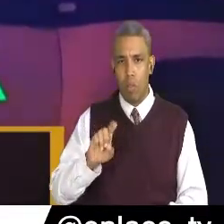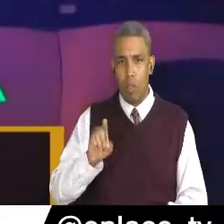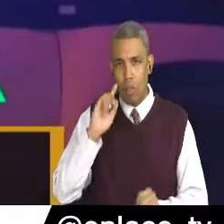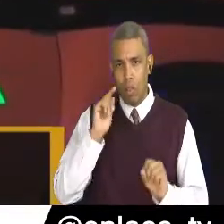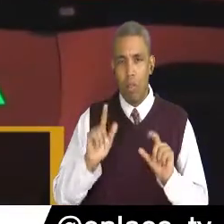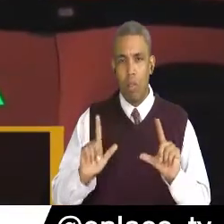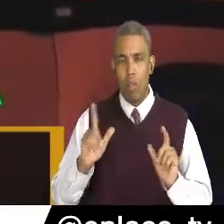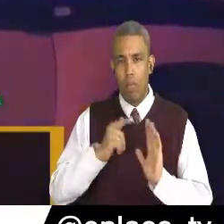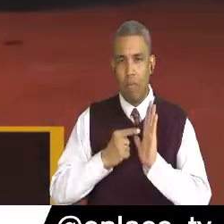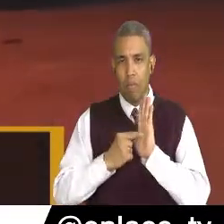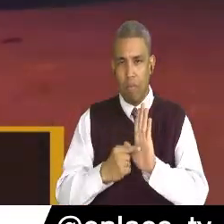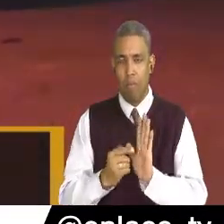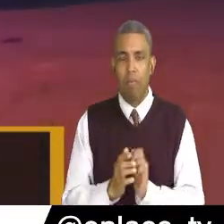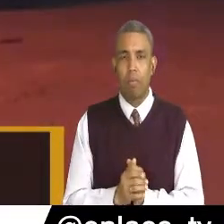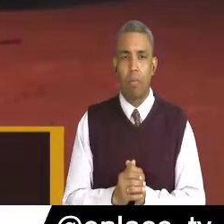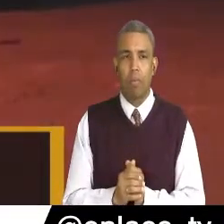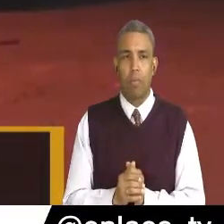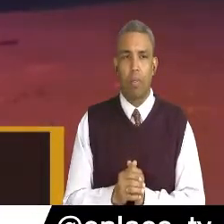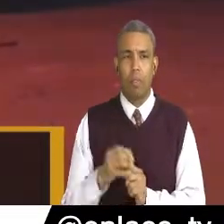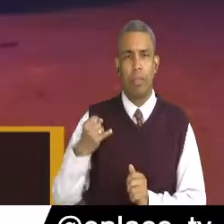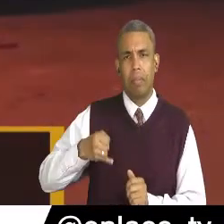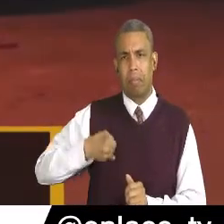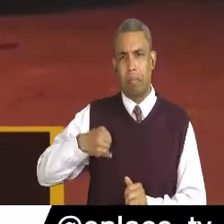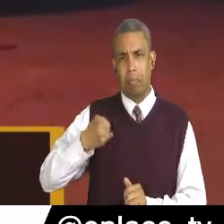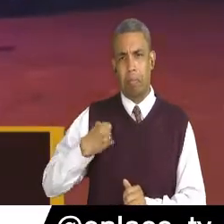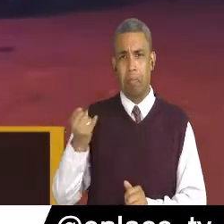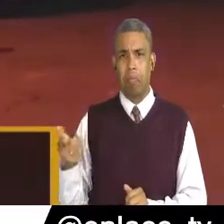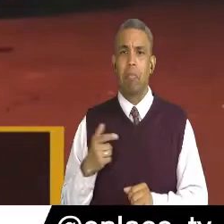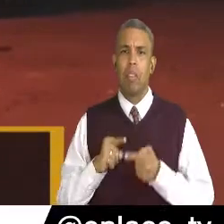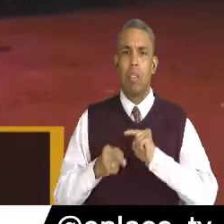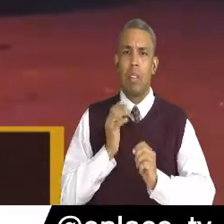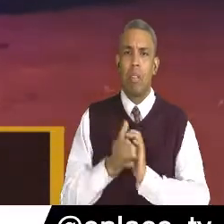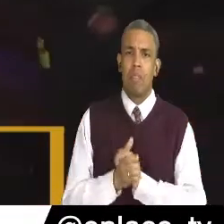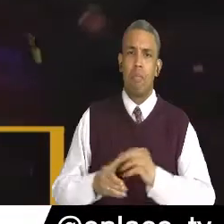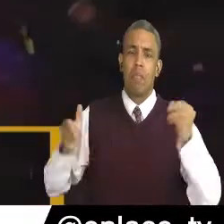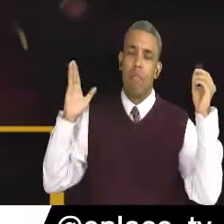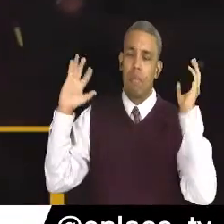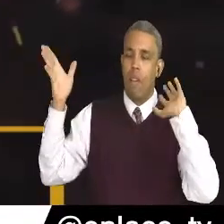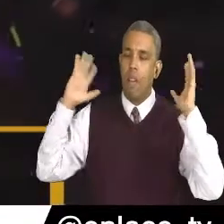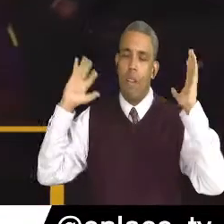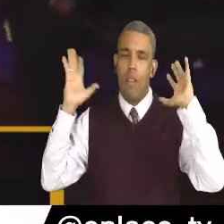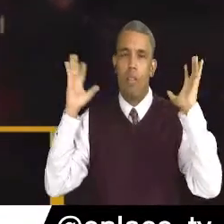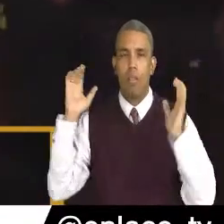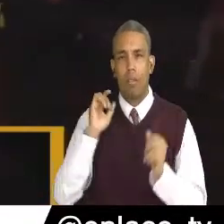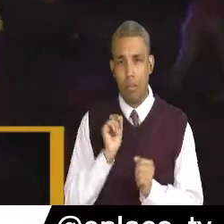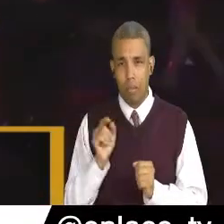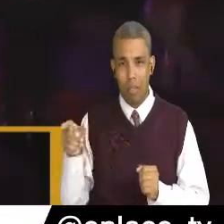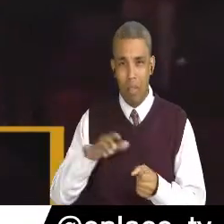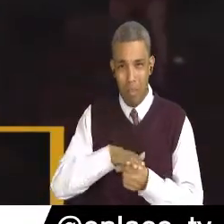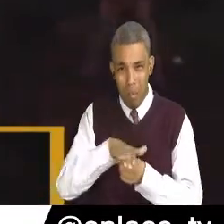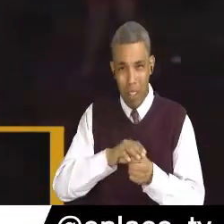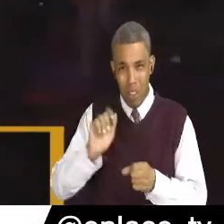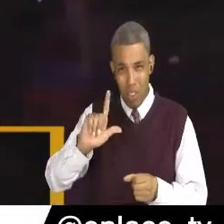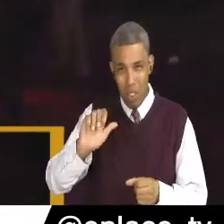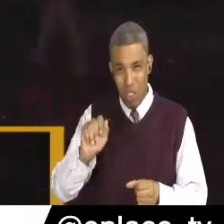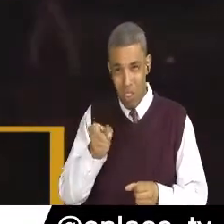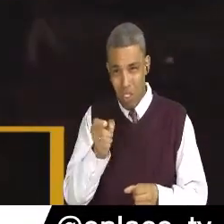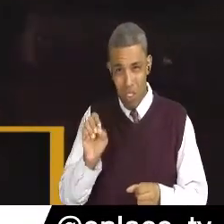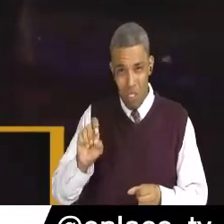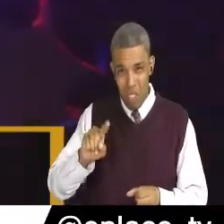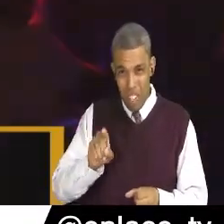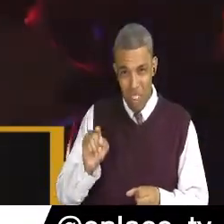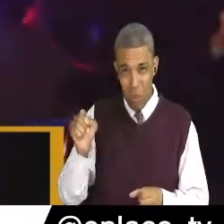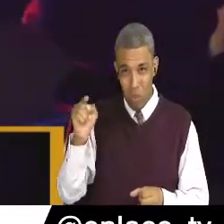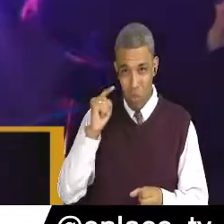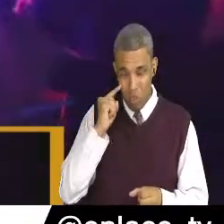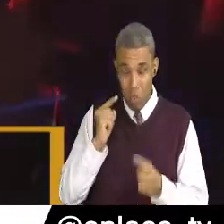años, según las primeras indagaciones, se encontraba departiendo con unos amigos por el sector de la carrilera del barrio Lagos del Palmar, sector de la Comuna